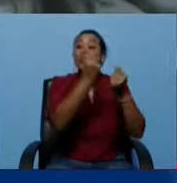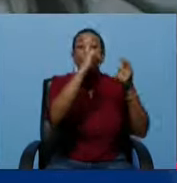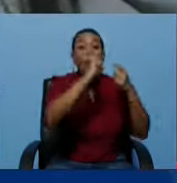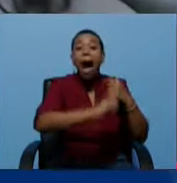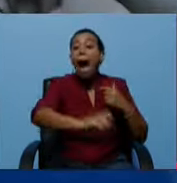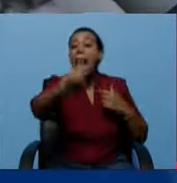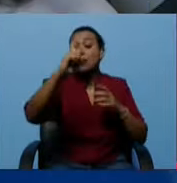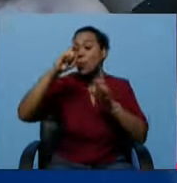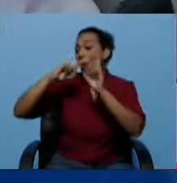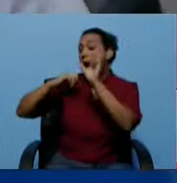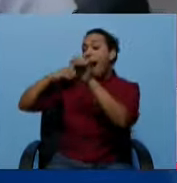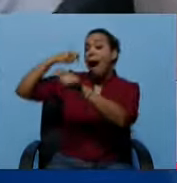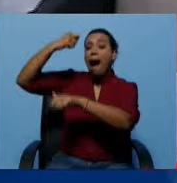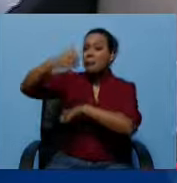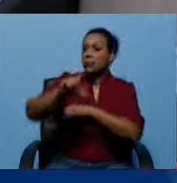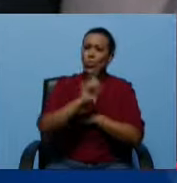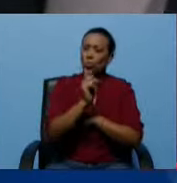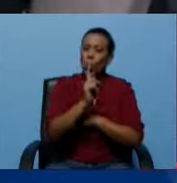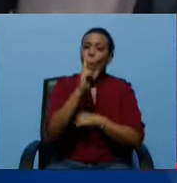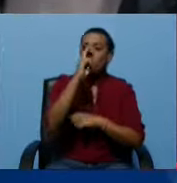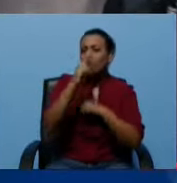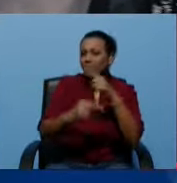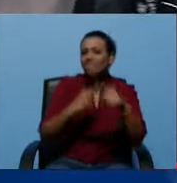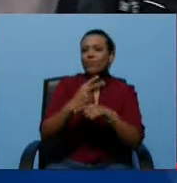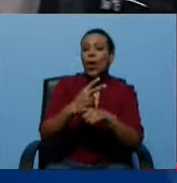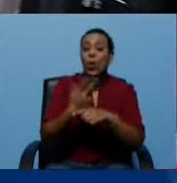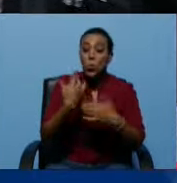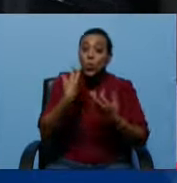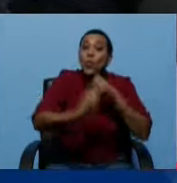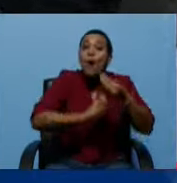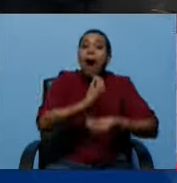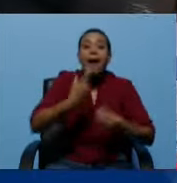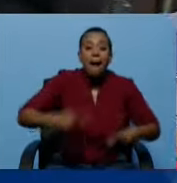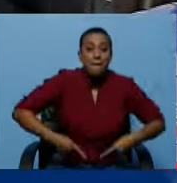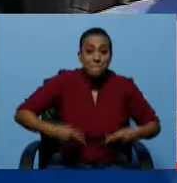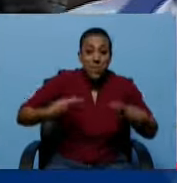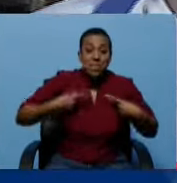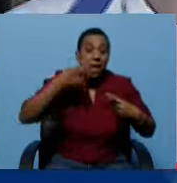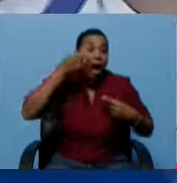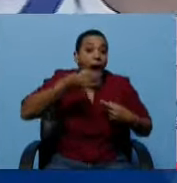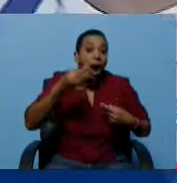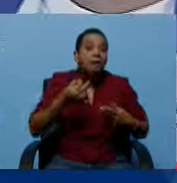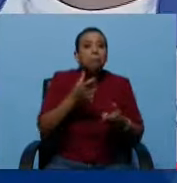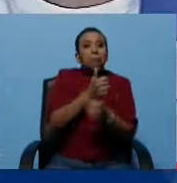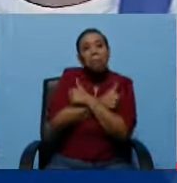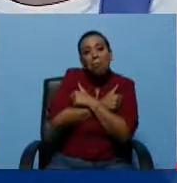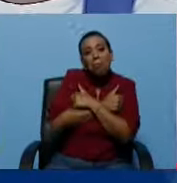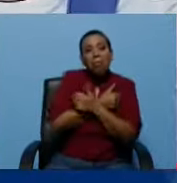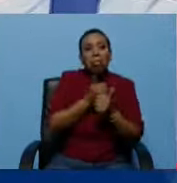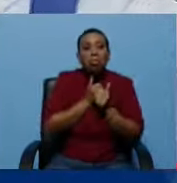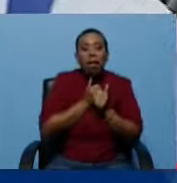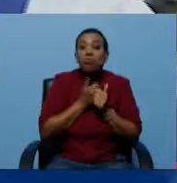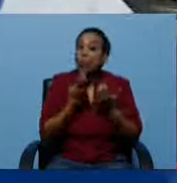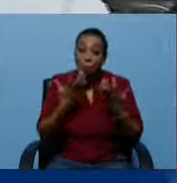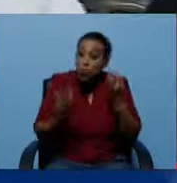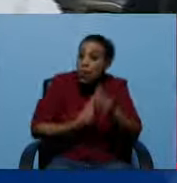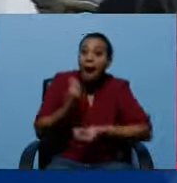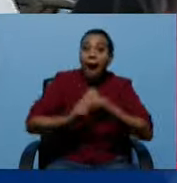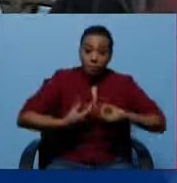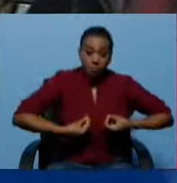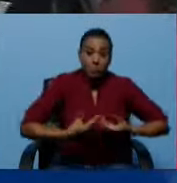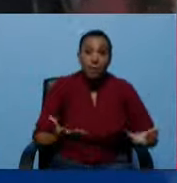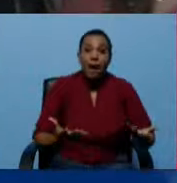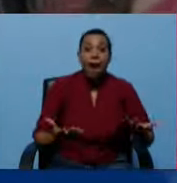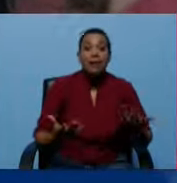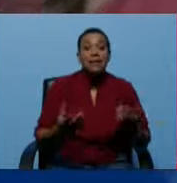de años que uno viva, sino lo que uno haga, lo que uno construya, lo que uno deje.